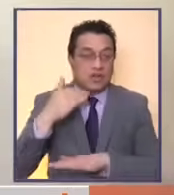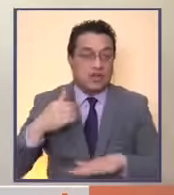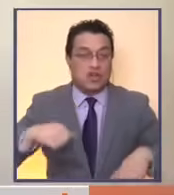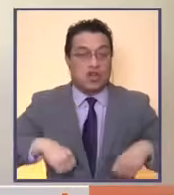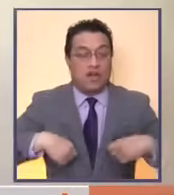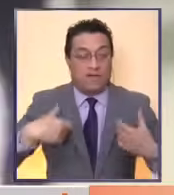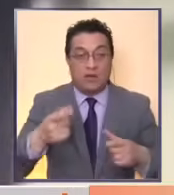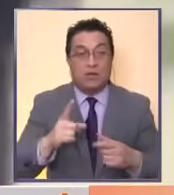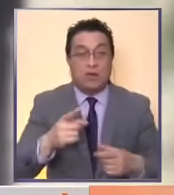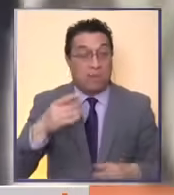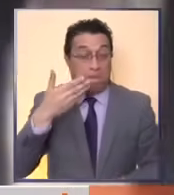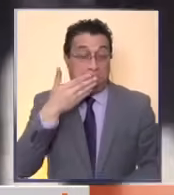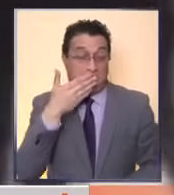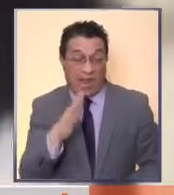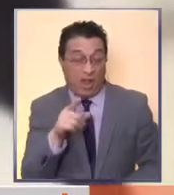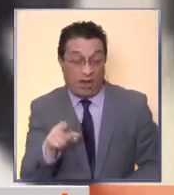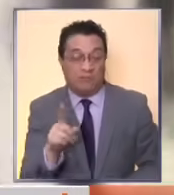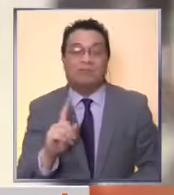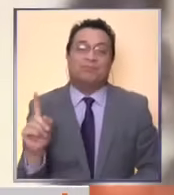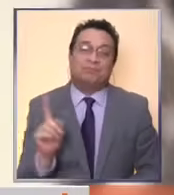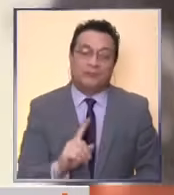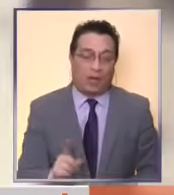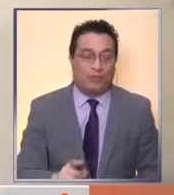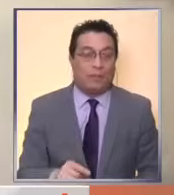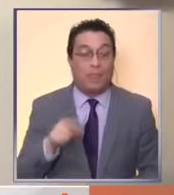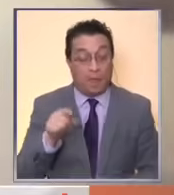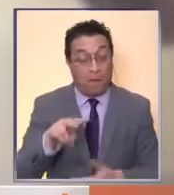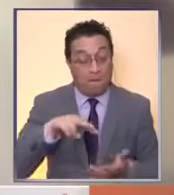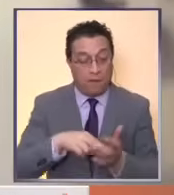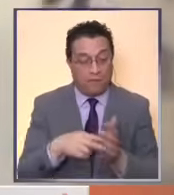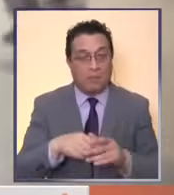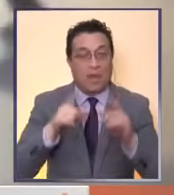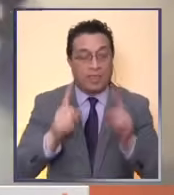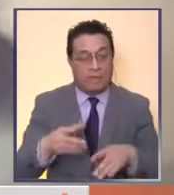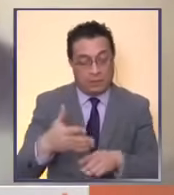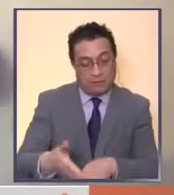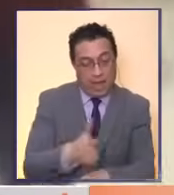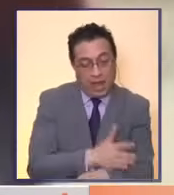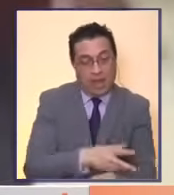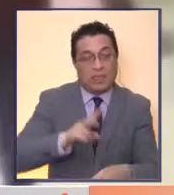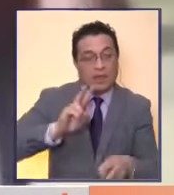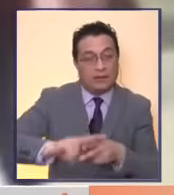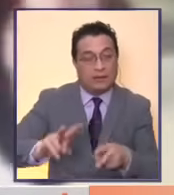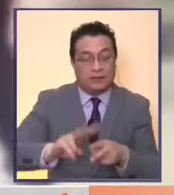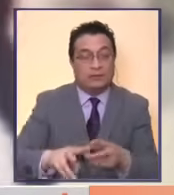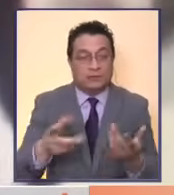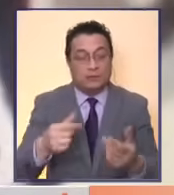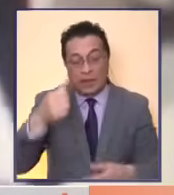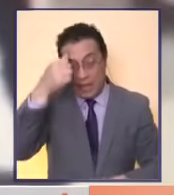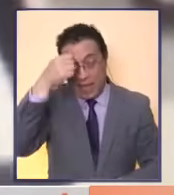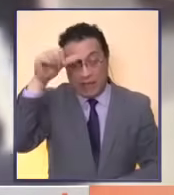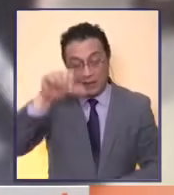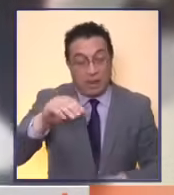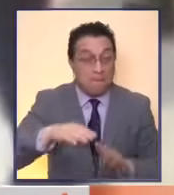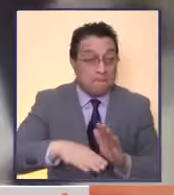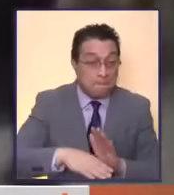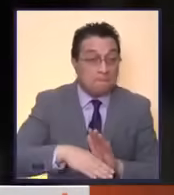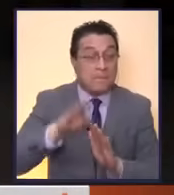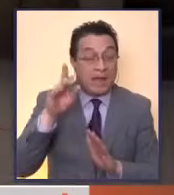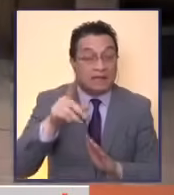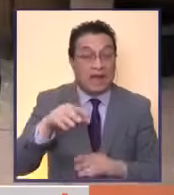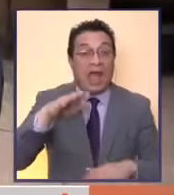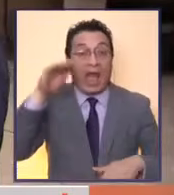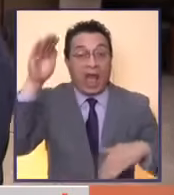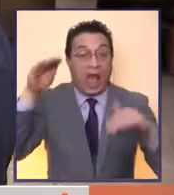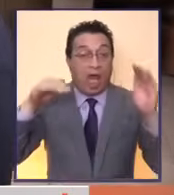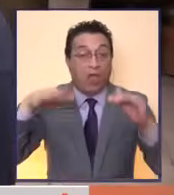expertos, no es la mejor opción. Para ellos el problema debe ser atacado de otra manera, partiendo por castigar más aún a los adultos